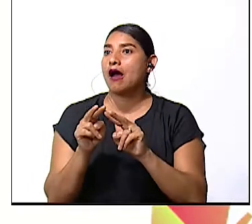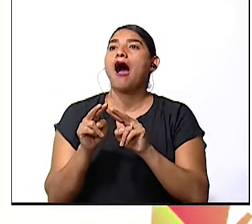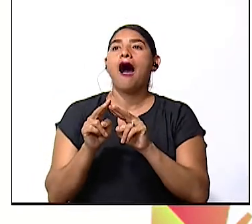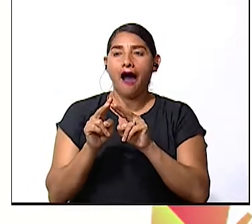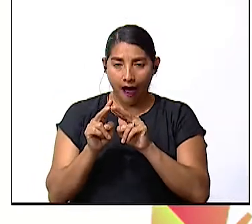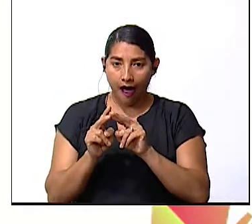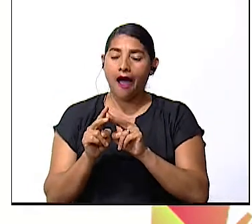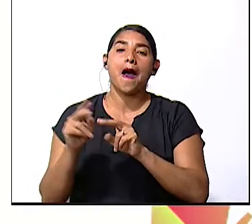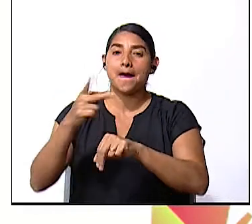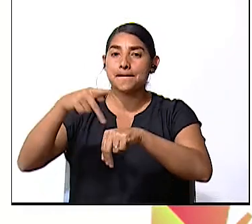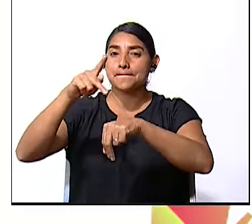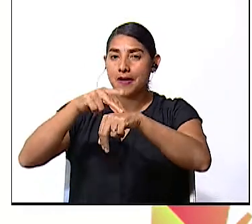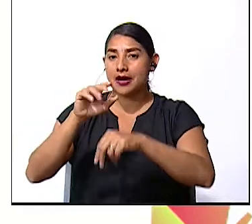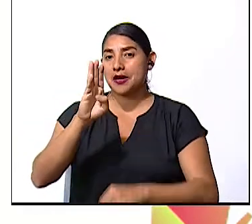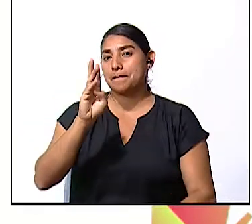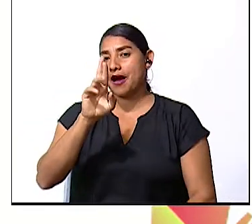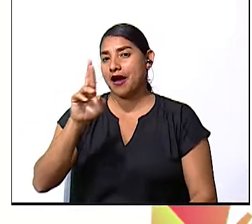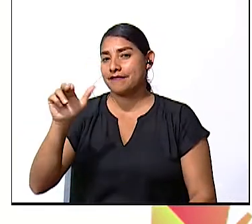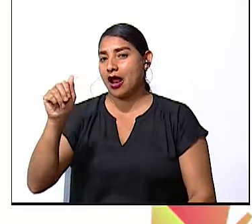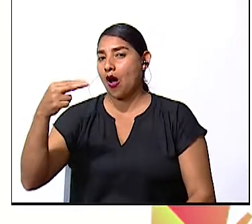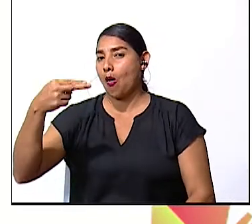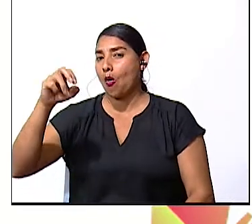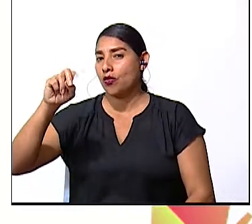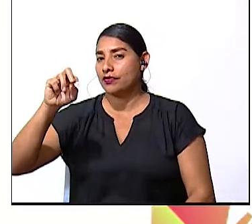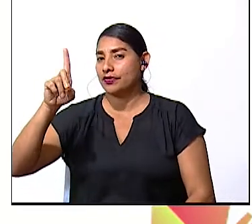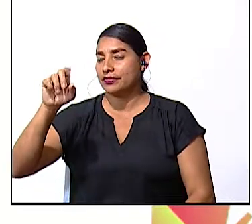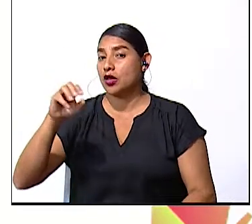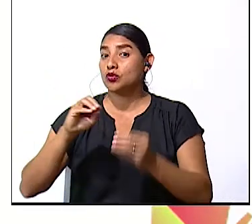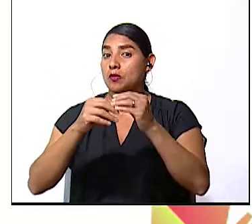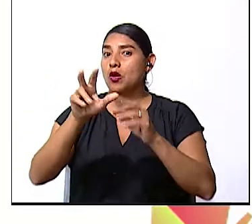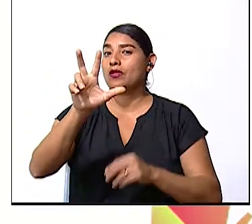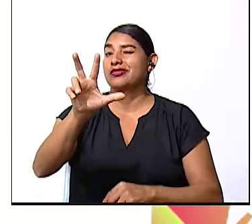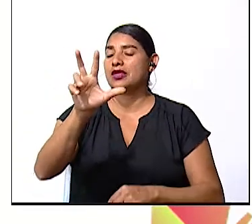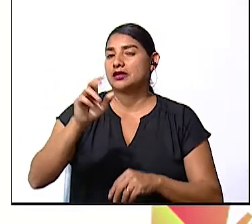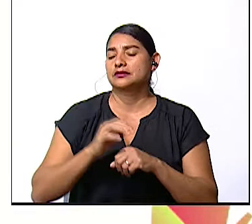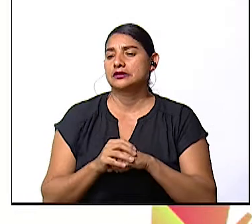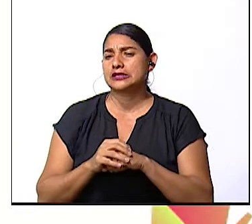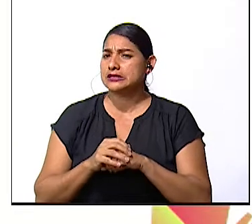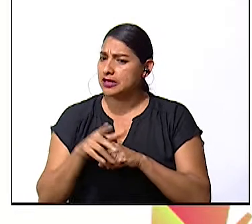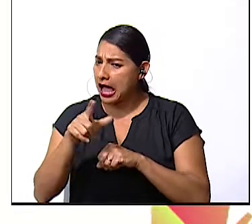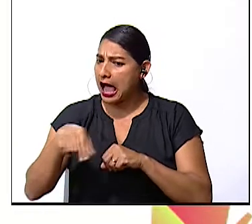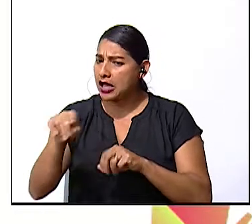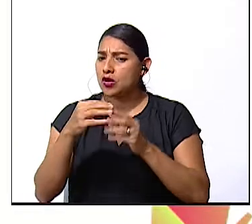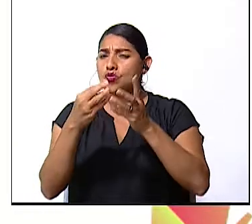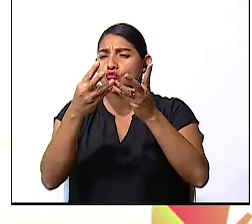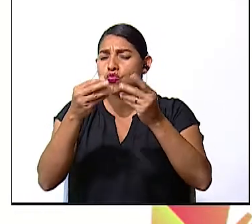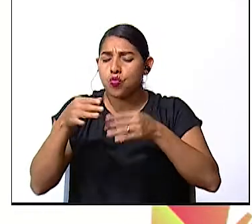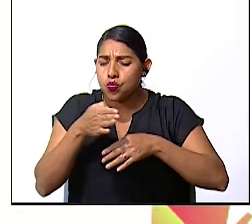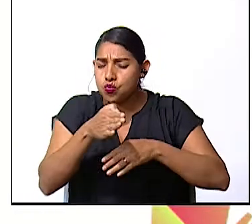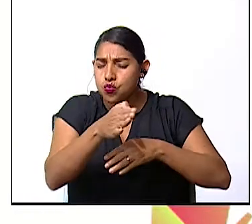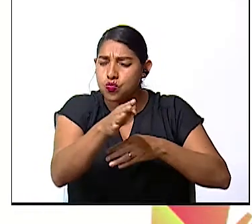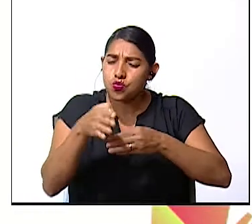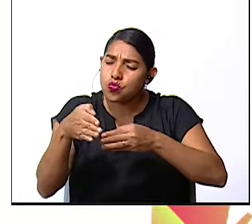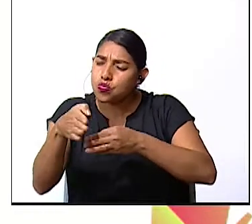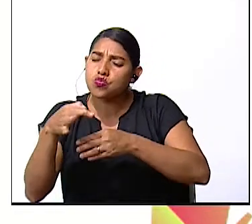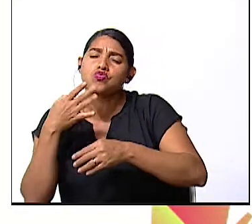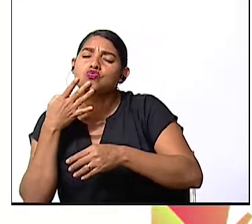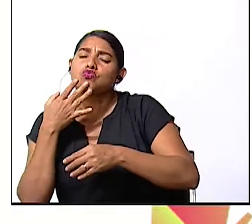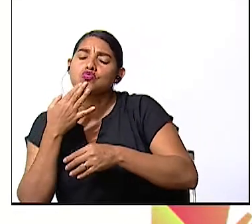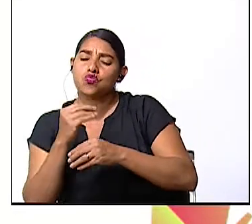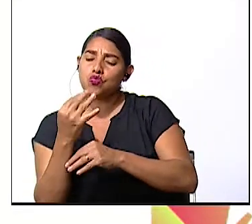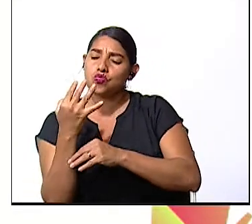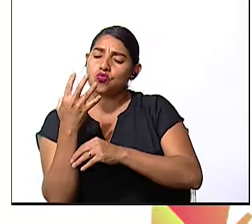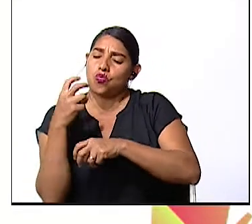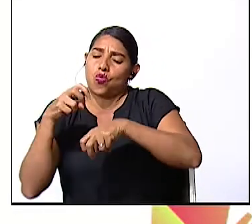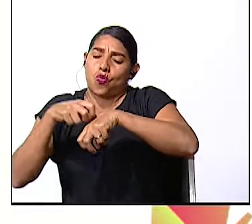Muy bien, Barra Honda. Número 3. Posee el arrecife de coral mejor conservado del